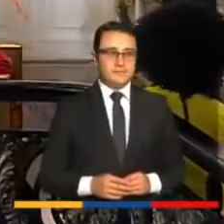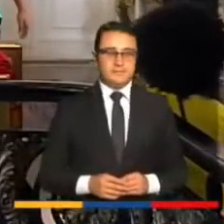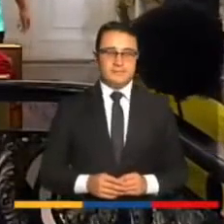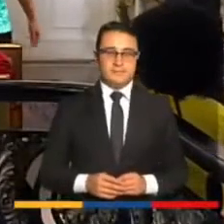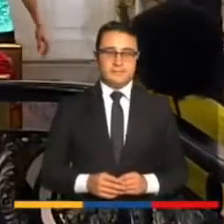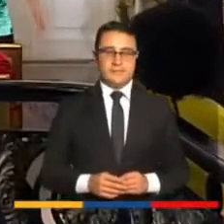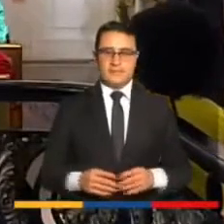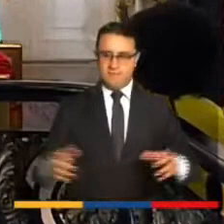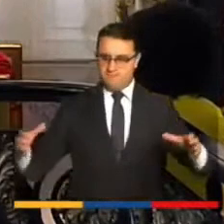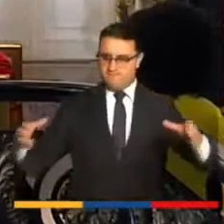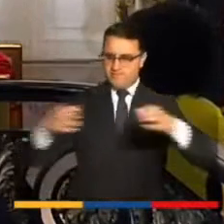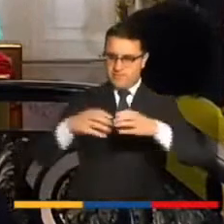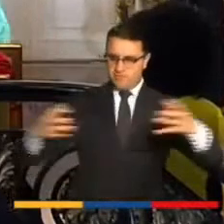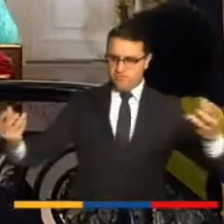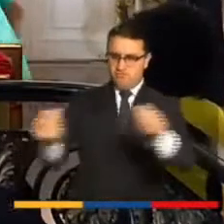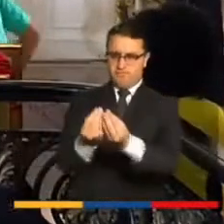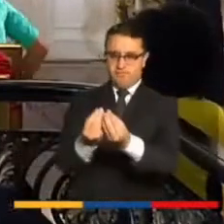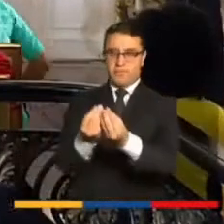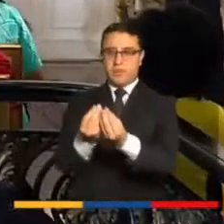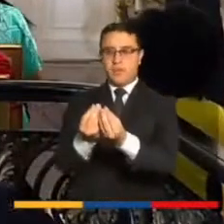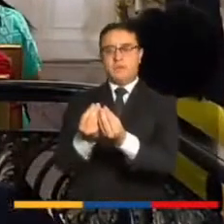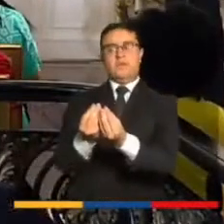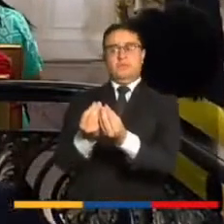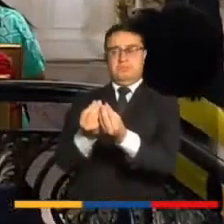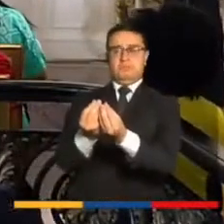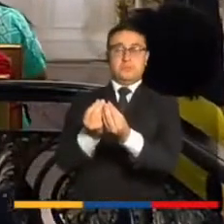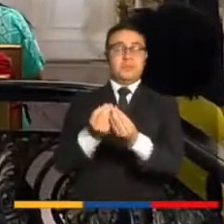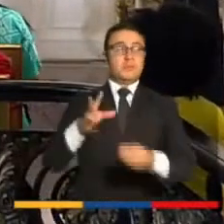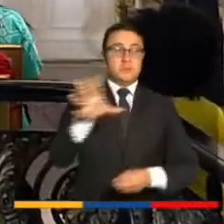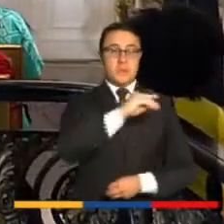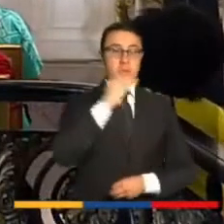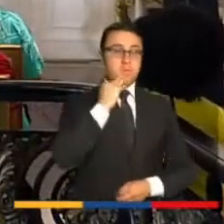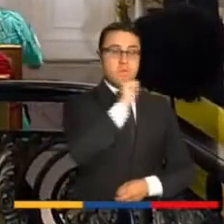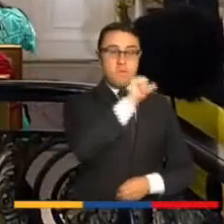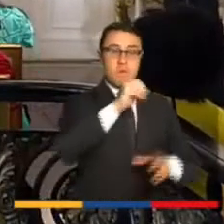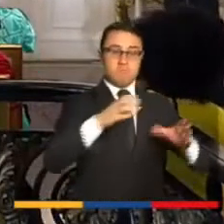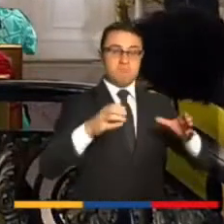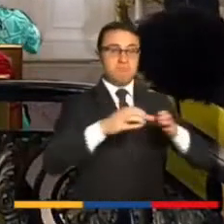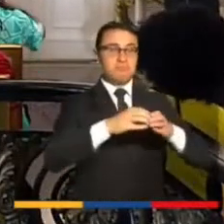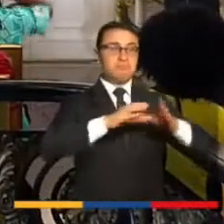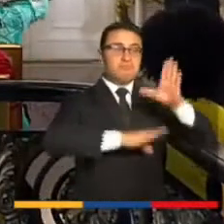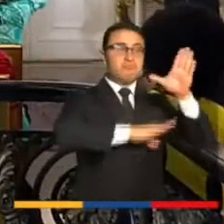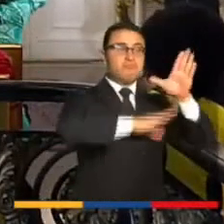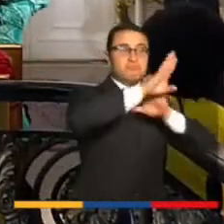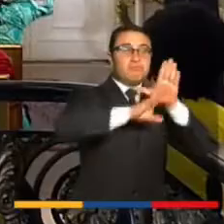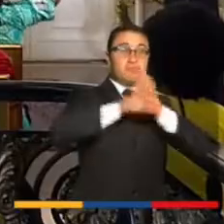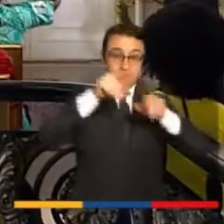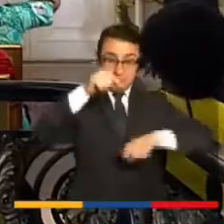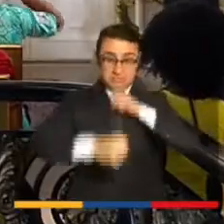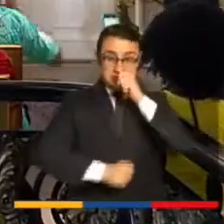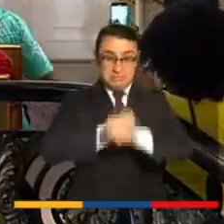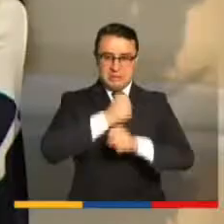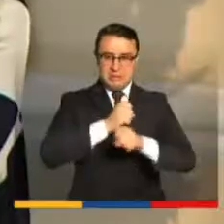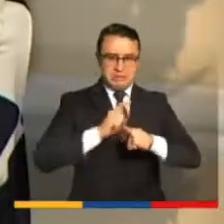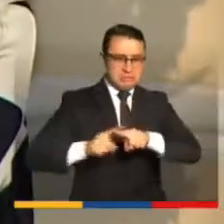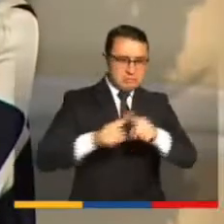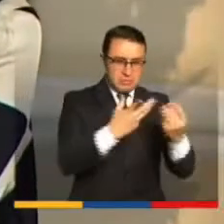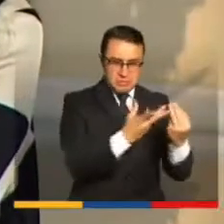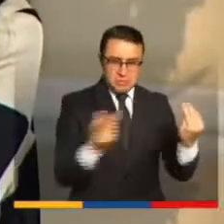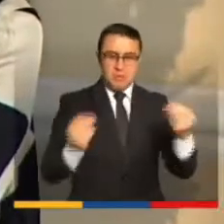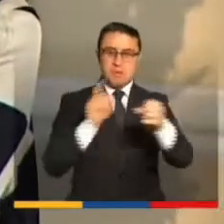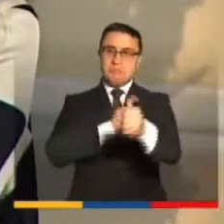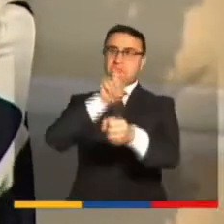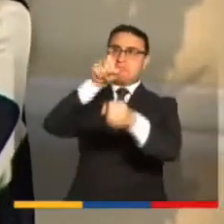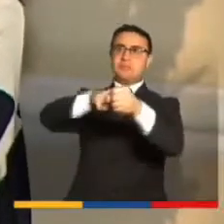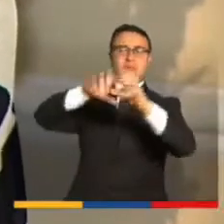Equipo, una de las razones por las cuales todas las selecciones femeninas de fútbol lograron este año, según su categoría, la clasificación a la